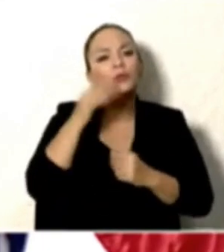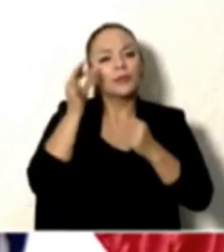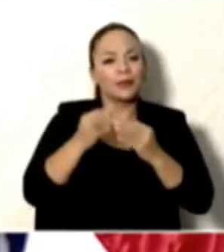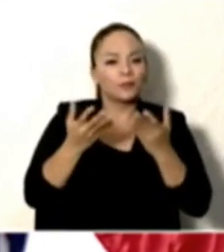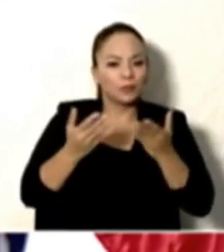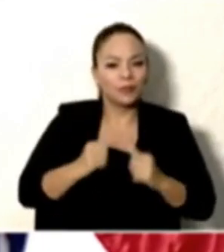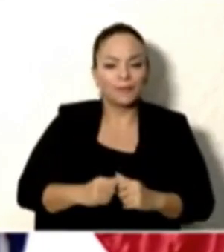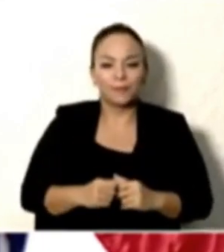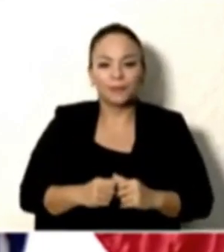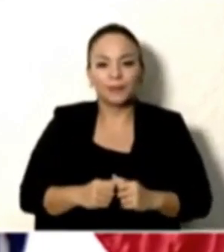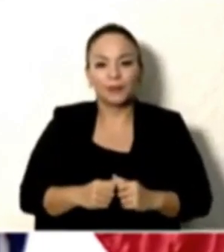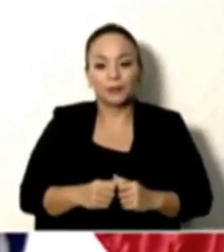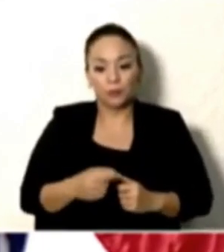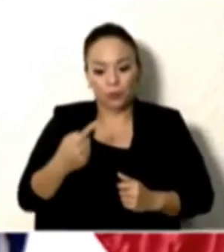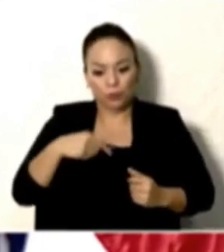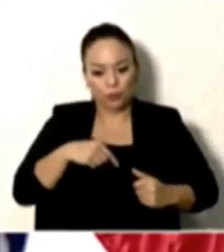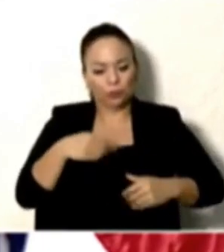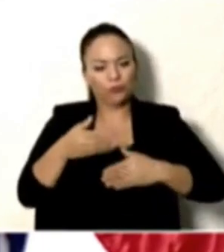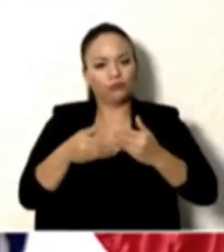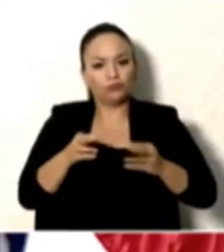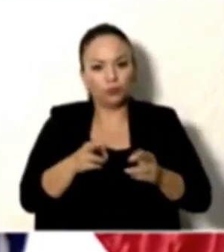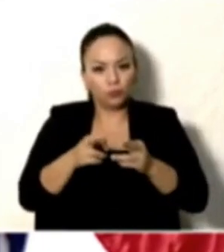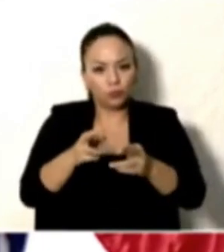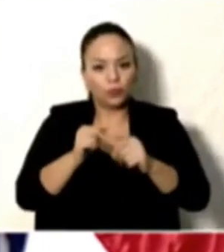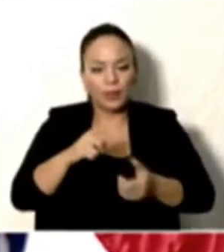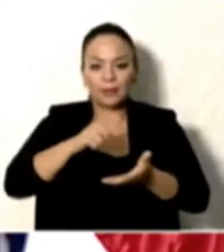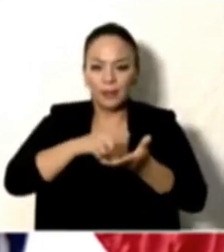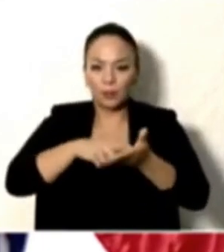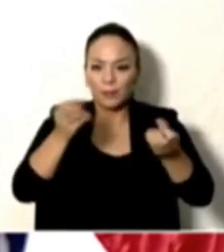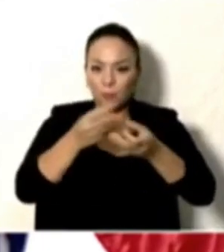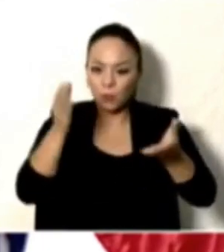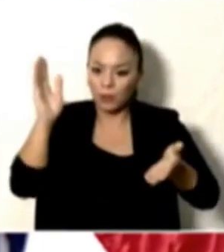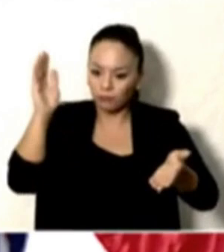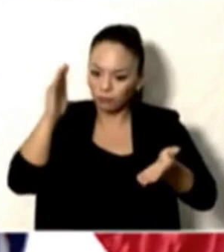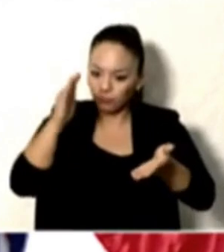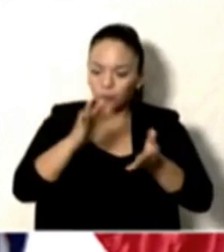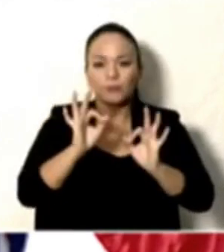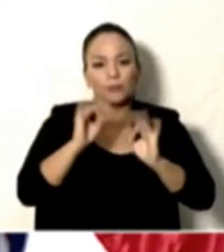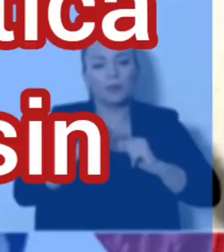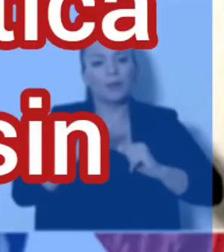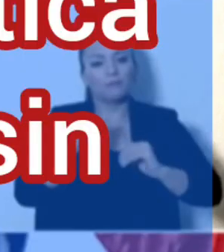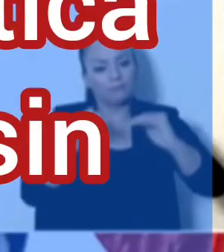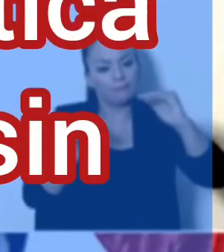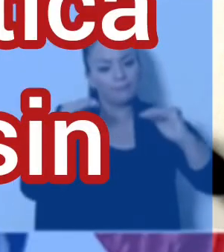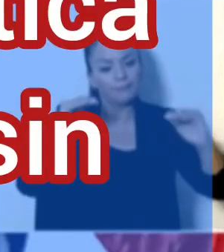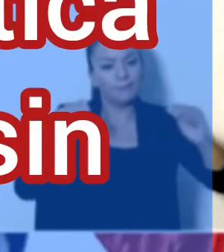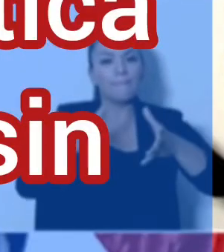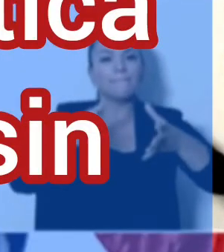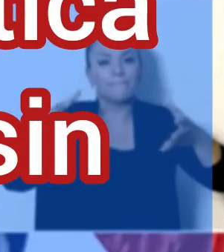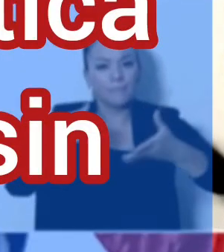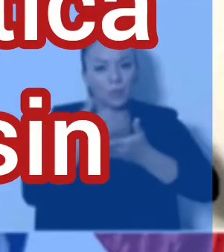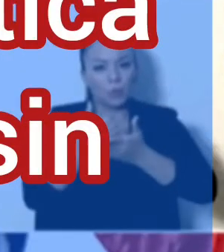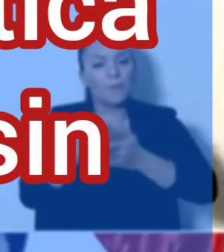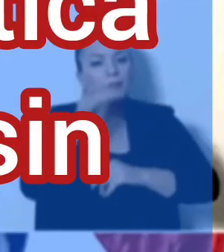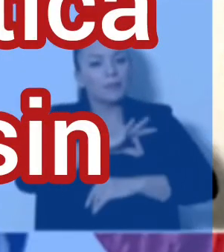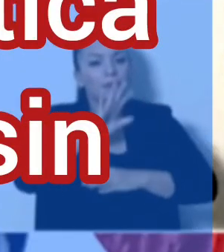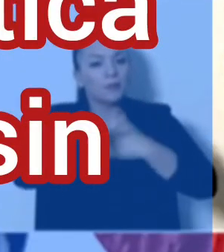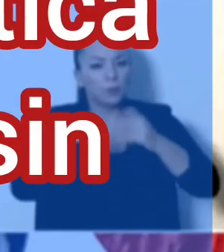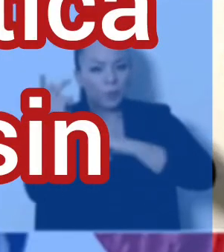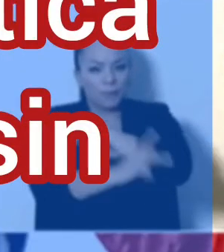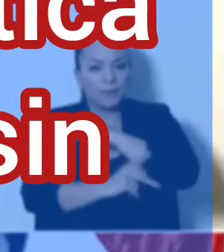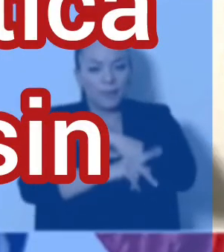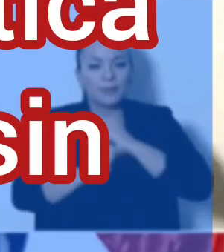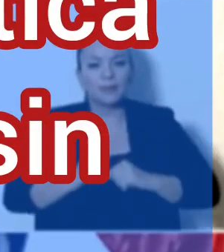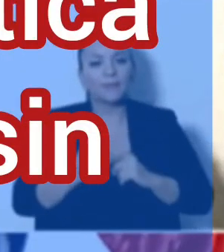creemos que la ruta que hemos logrado de ir bajando la deuda pública, dándole estabilidad a la macroeconomía, le sirve a todo el